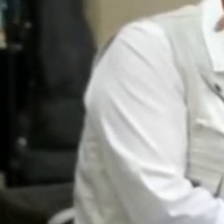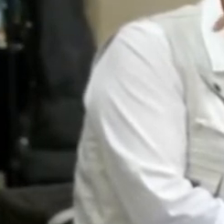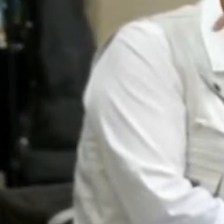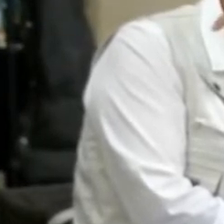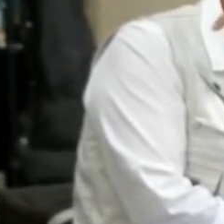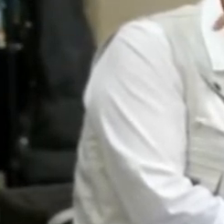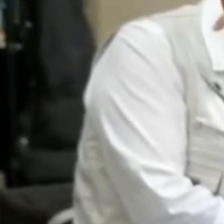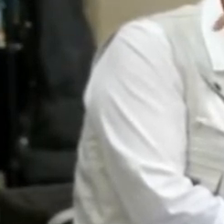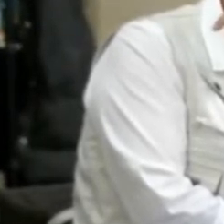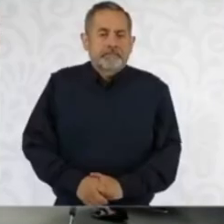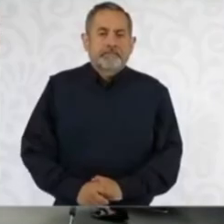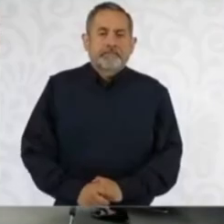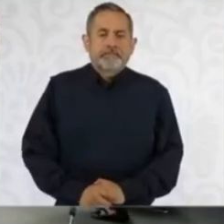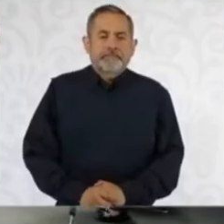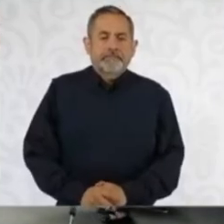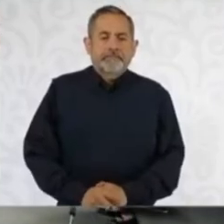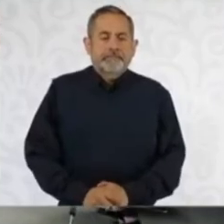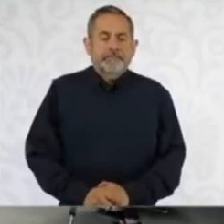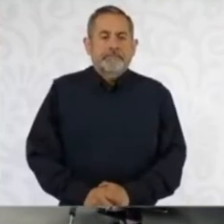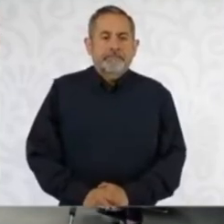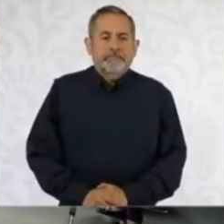Presidenta?